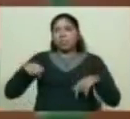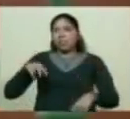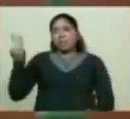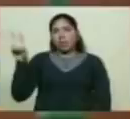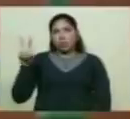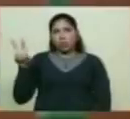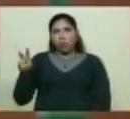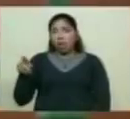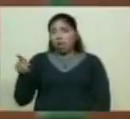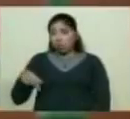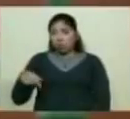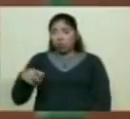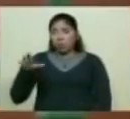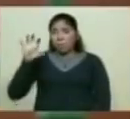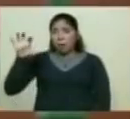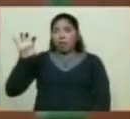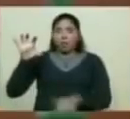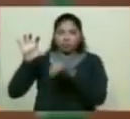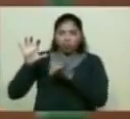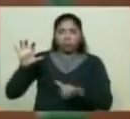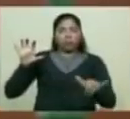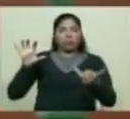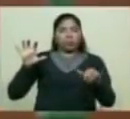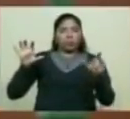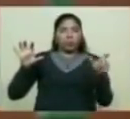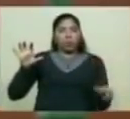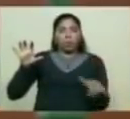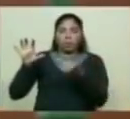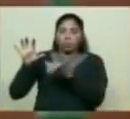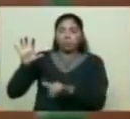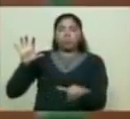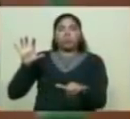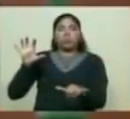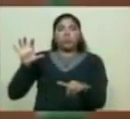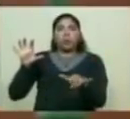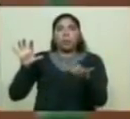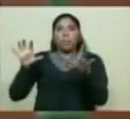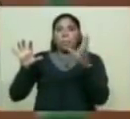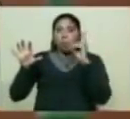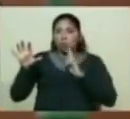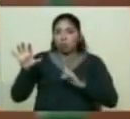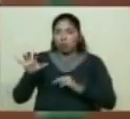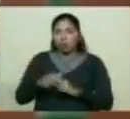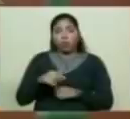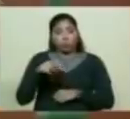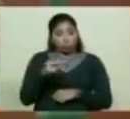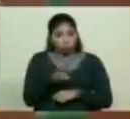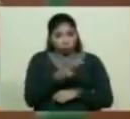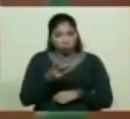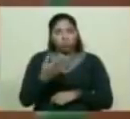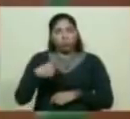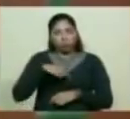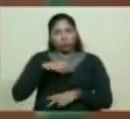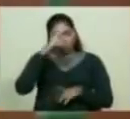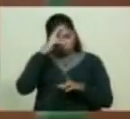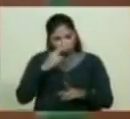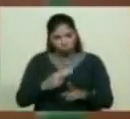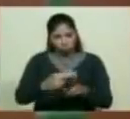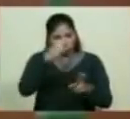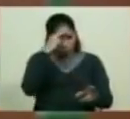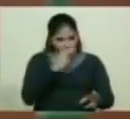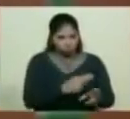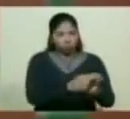hijos de esta patria les rendimos homenaje en este día memorable de los cientos en